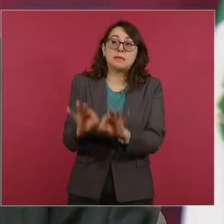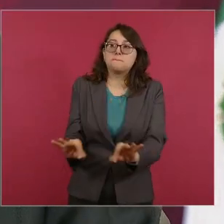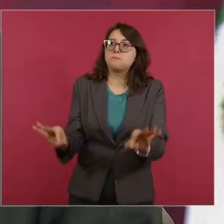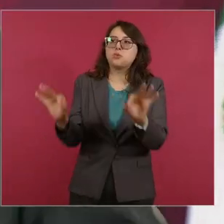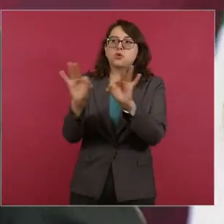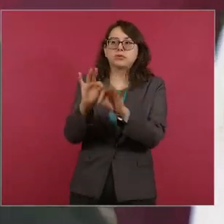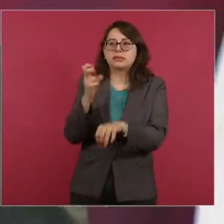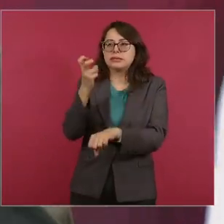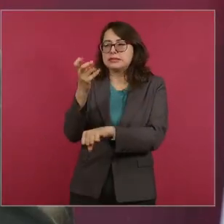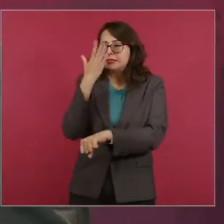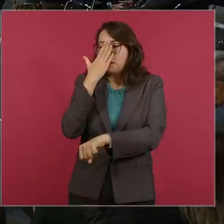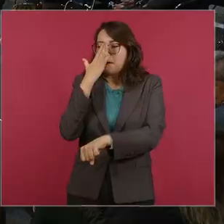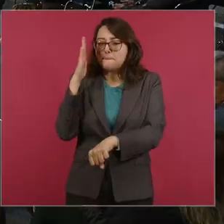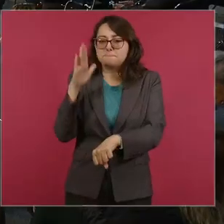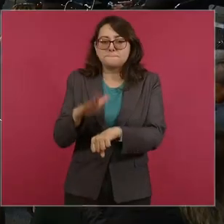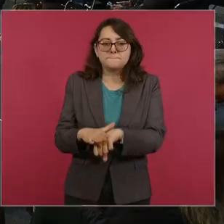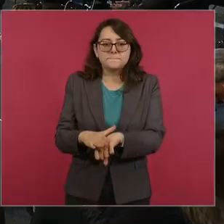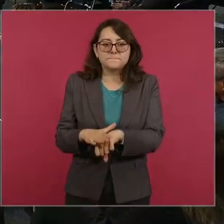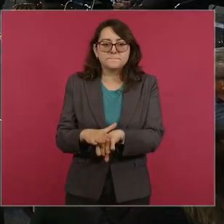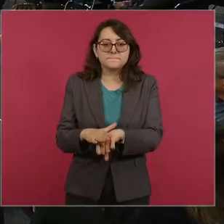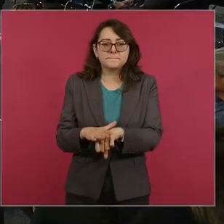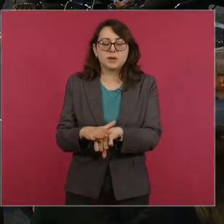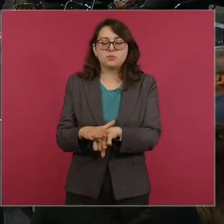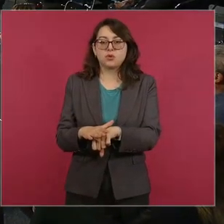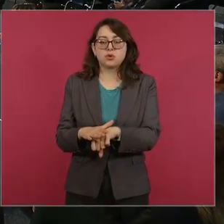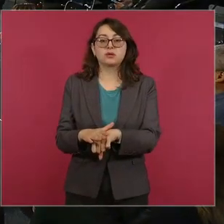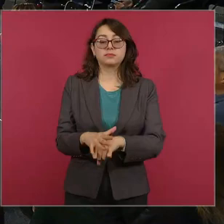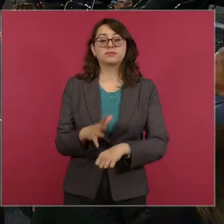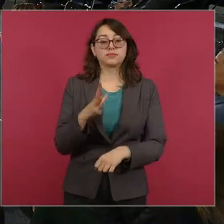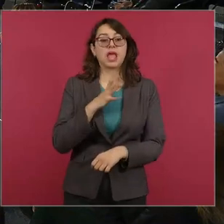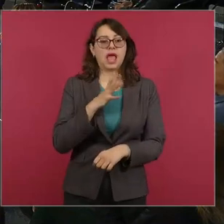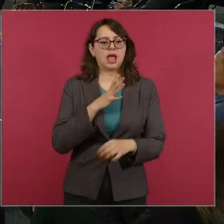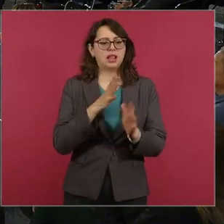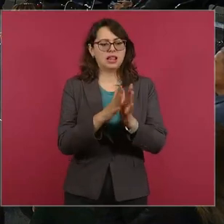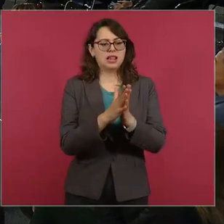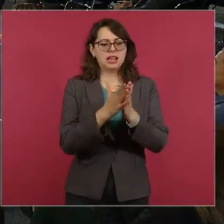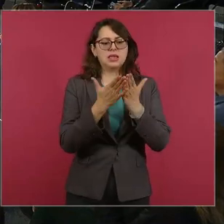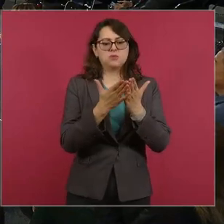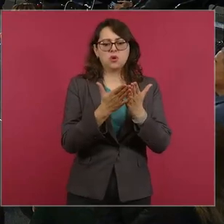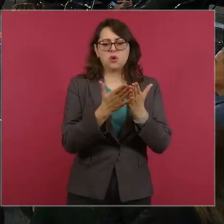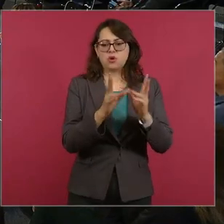en la historia que es de un escritor judío